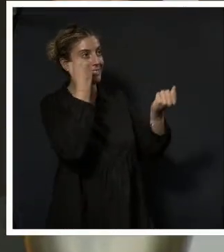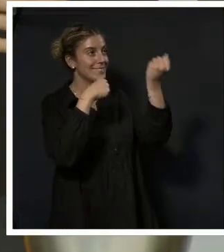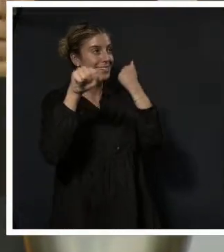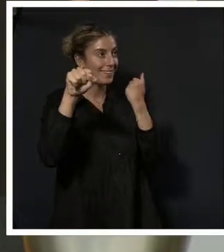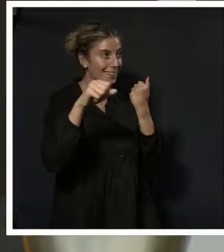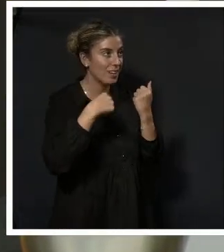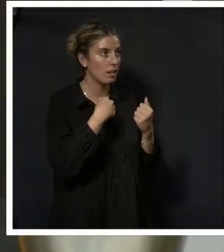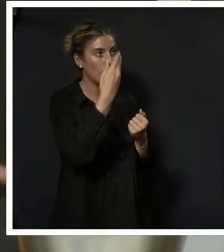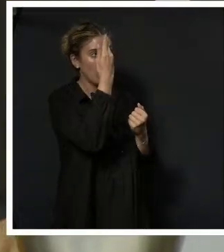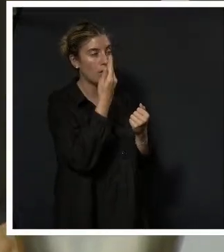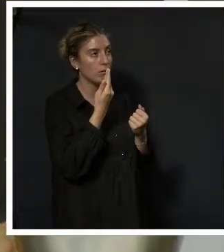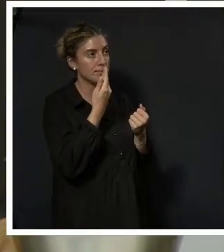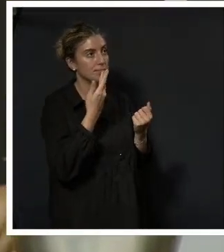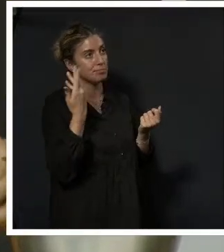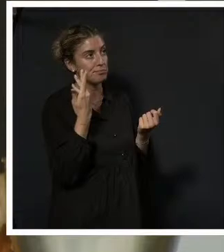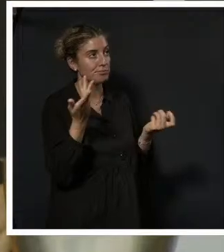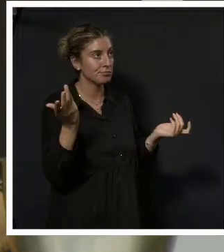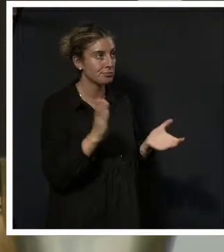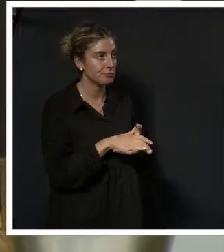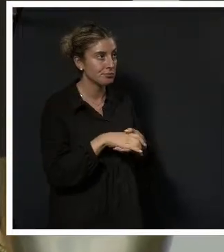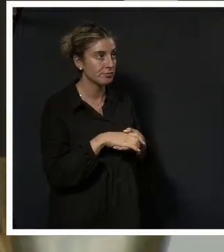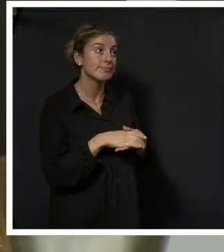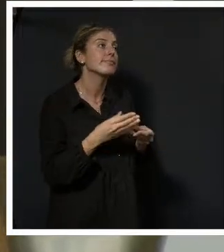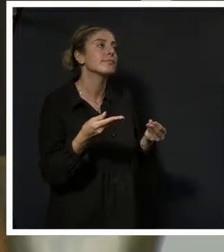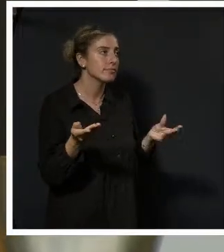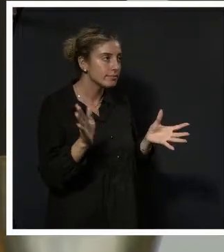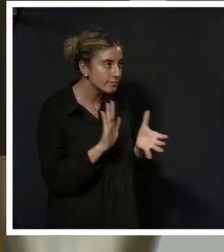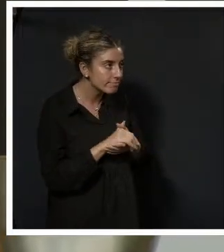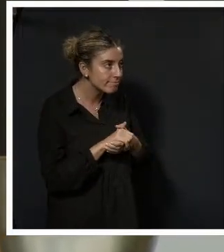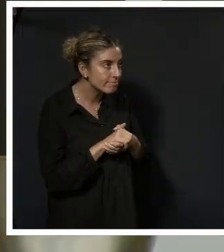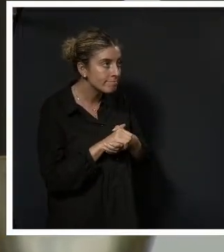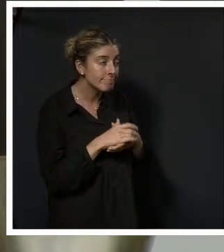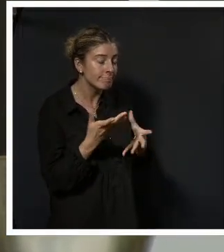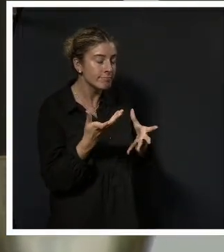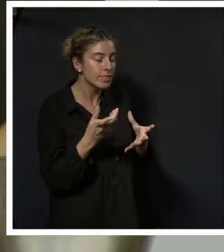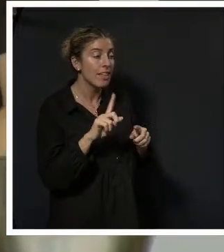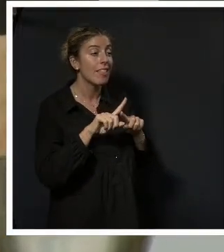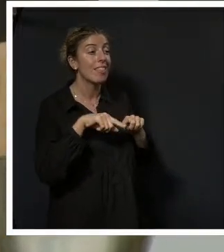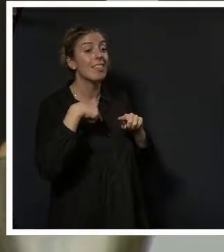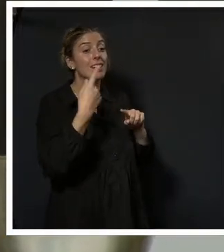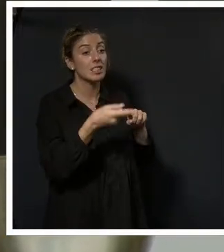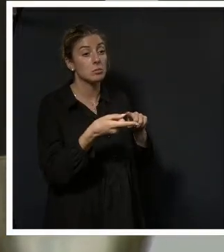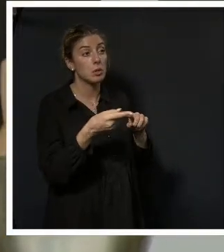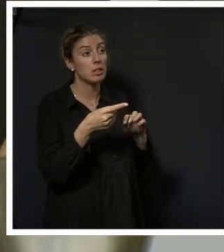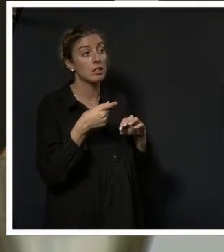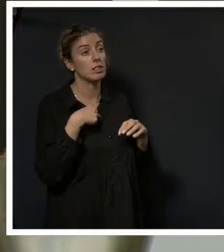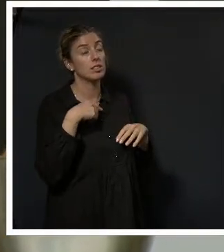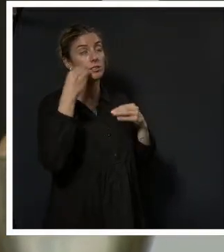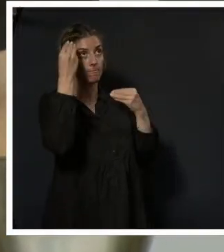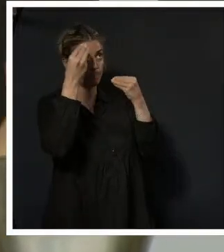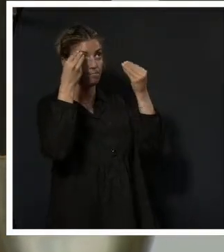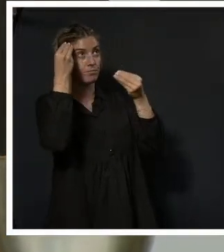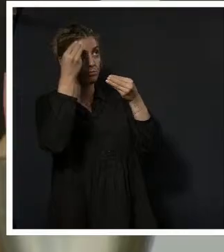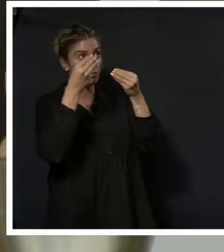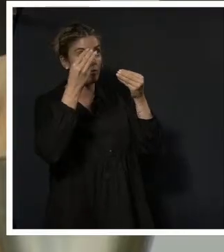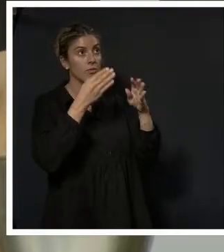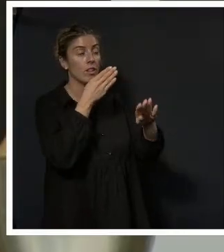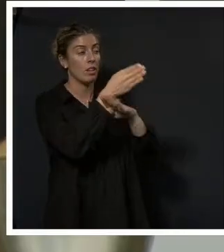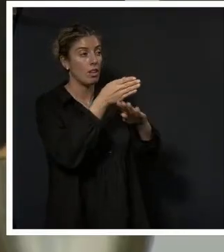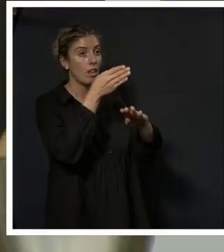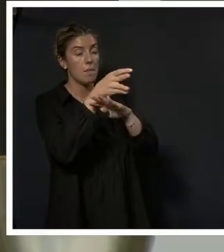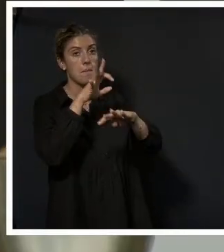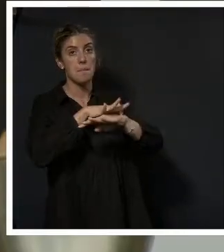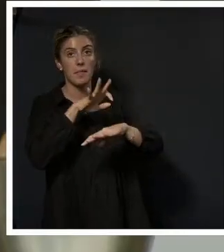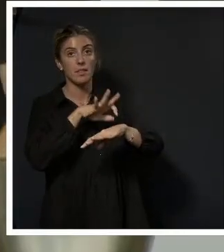o queriendo ser actor que se me que me quede sin media cara después bueno Desde allí muchas vueltas a cabeza de visitar a